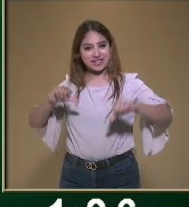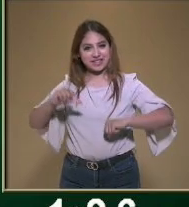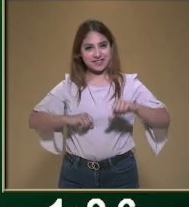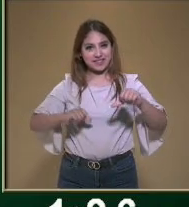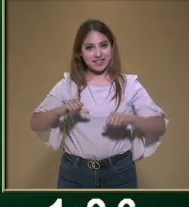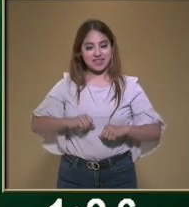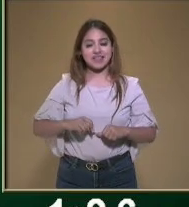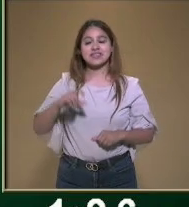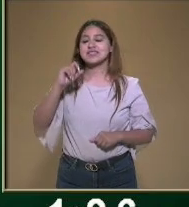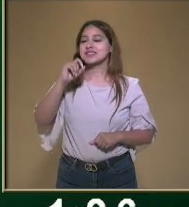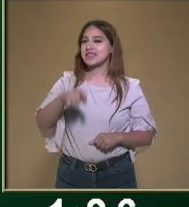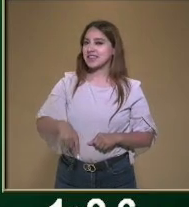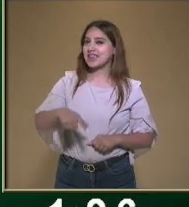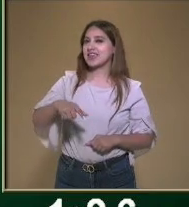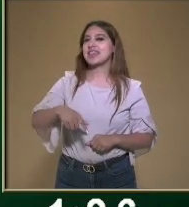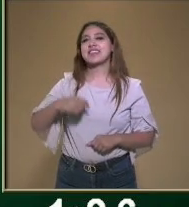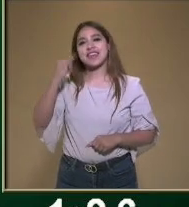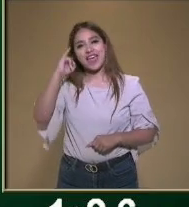indígena. Y